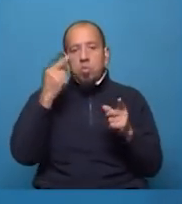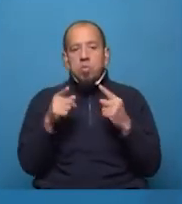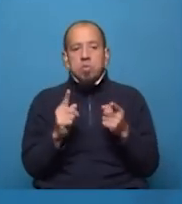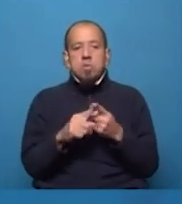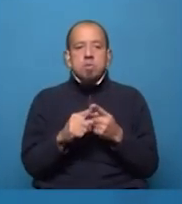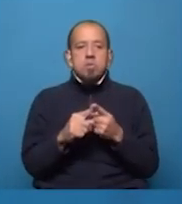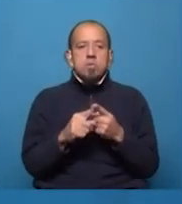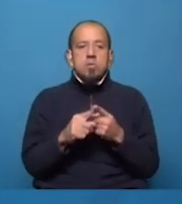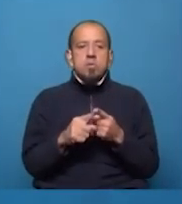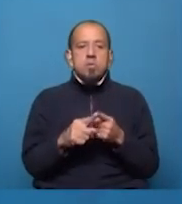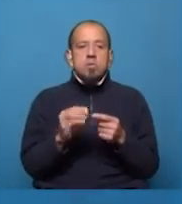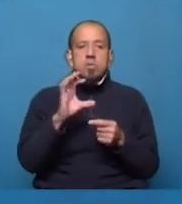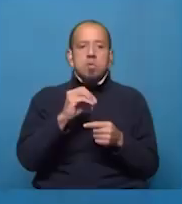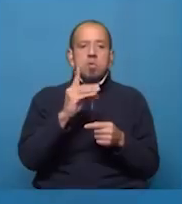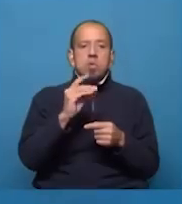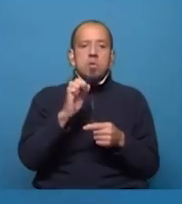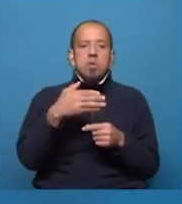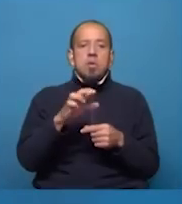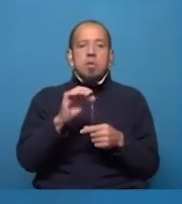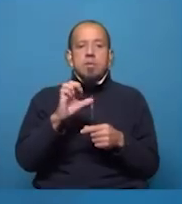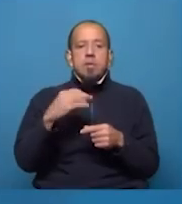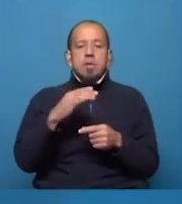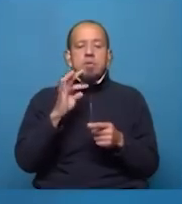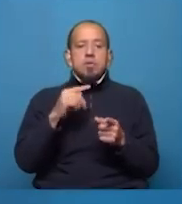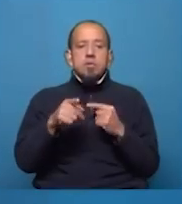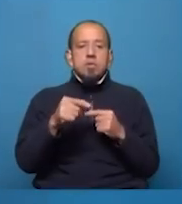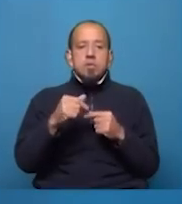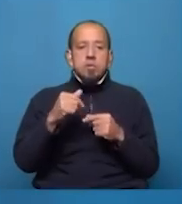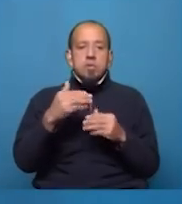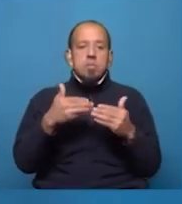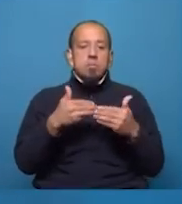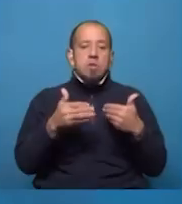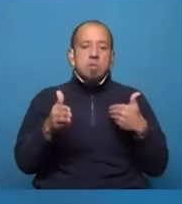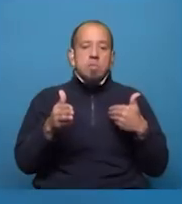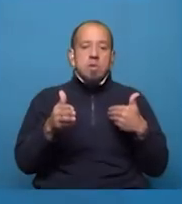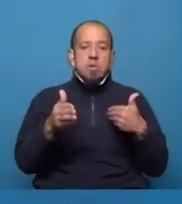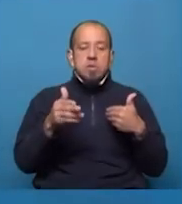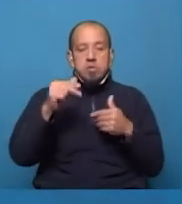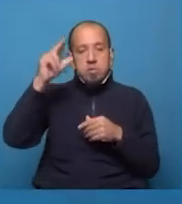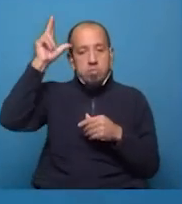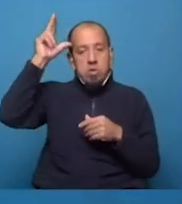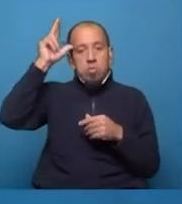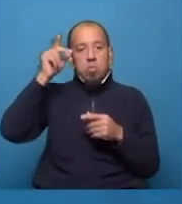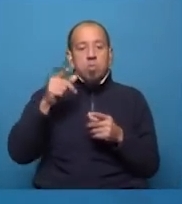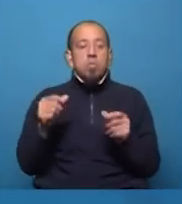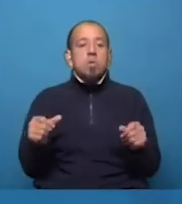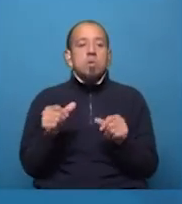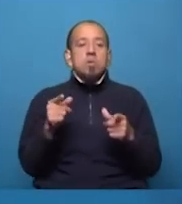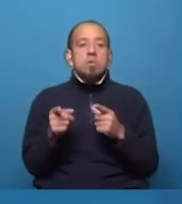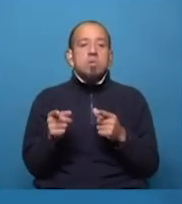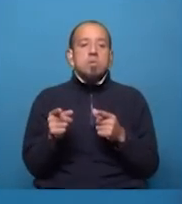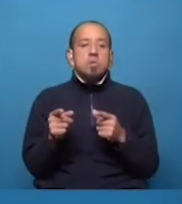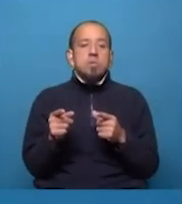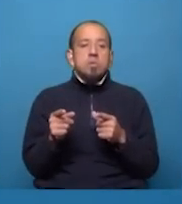a odebrecht en Panamá o en Perú yo no veo que has hecho nada y lo digo a ver partiendo la base de